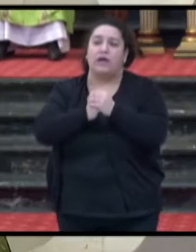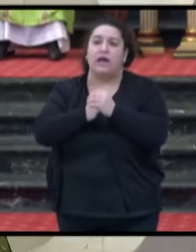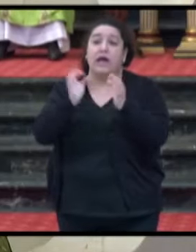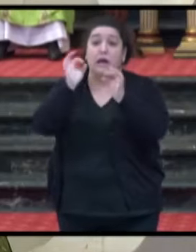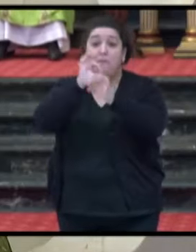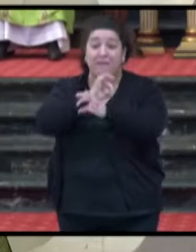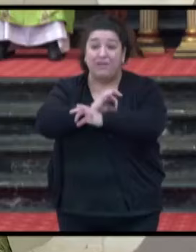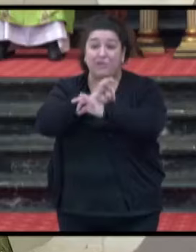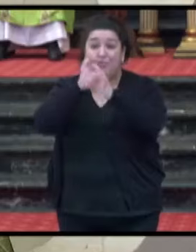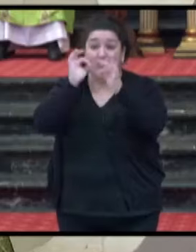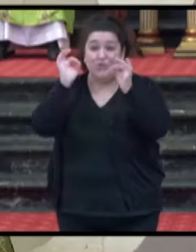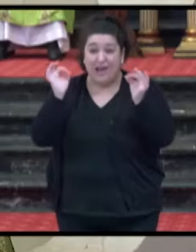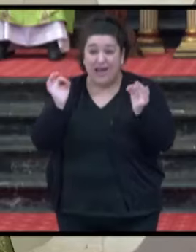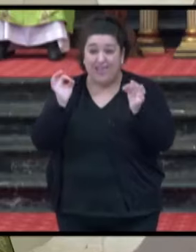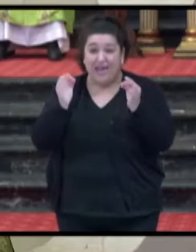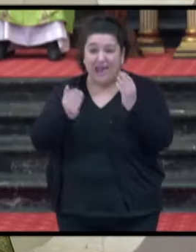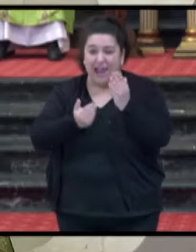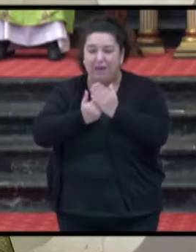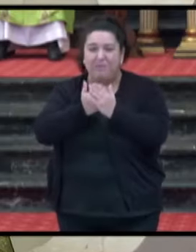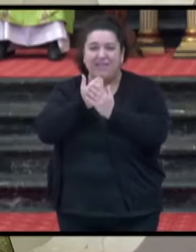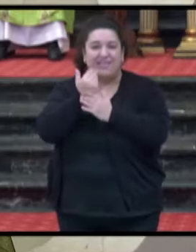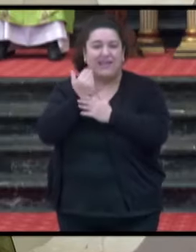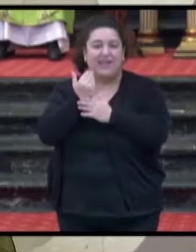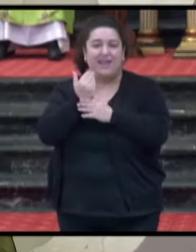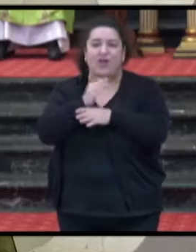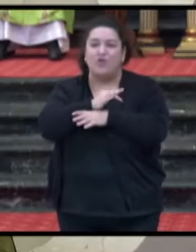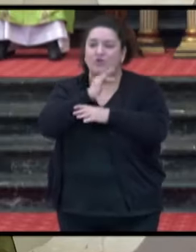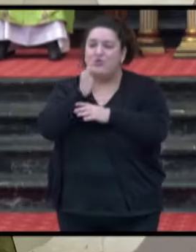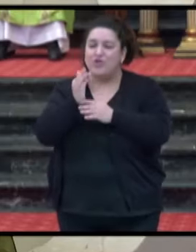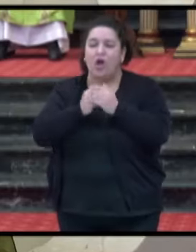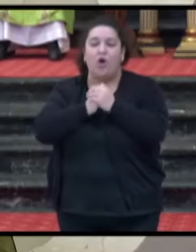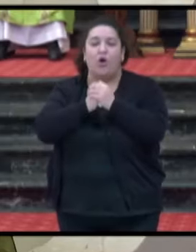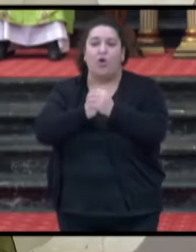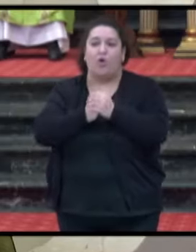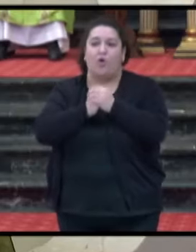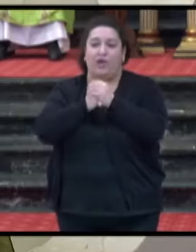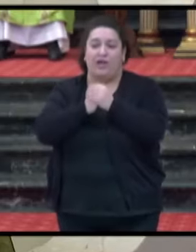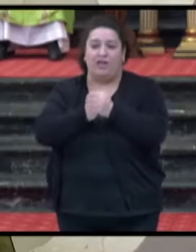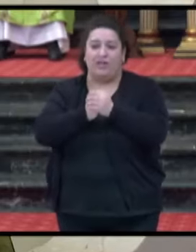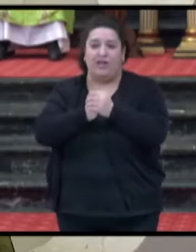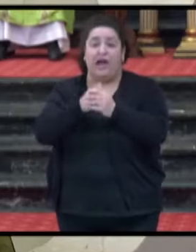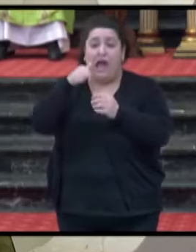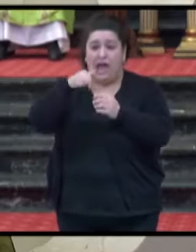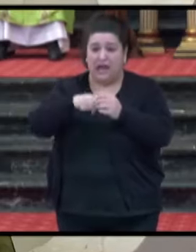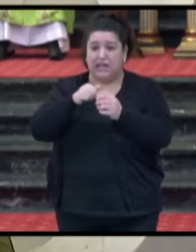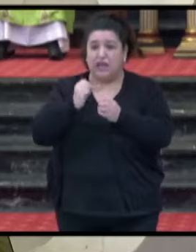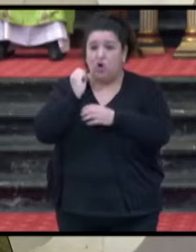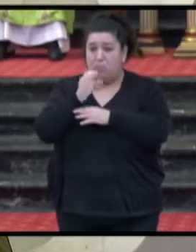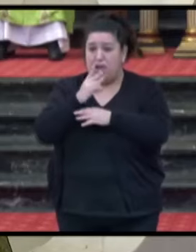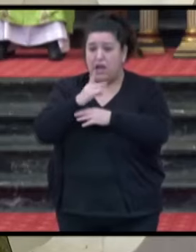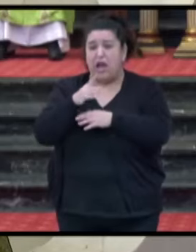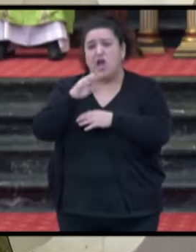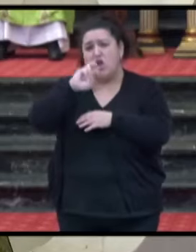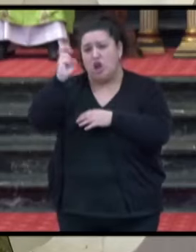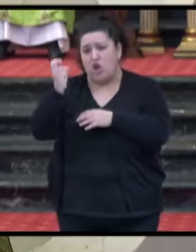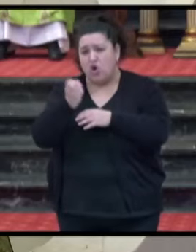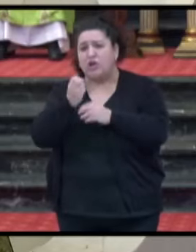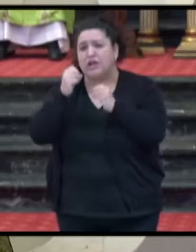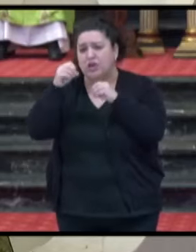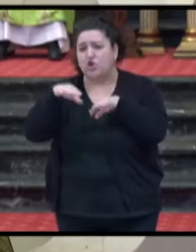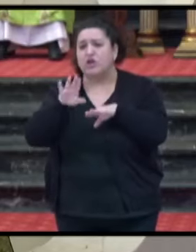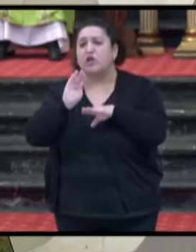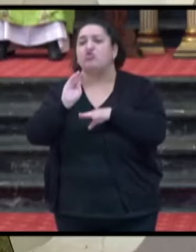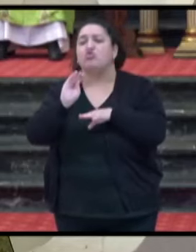madrugada en la mañana y no solo aquí en este pasaje sino en otros varios Jesús